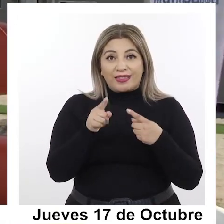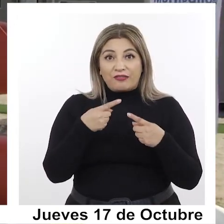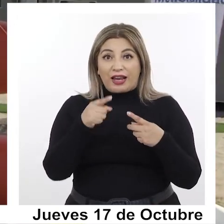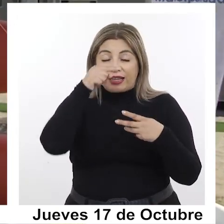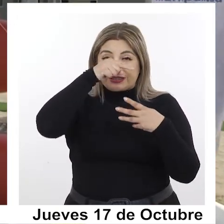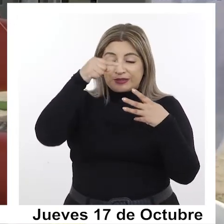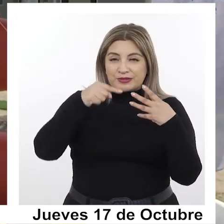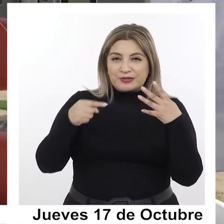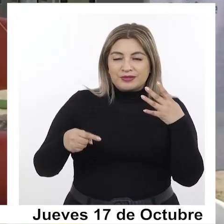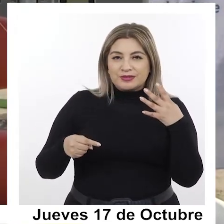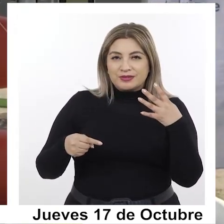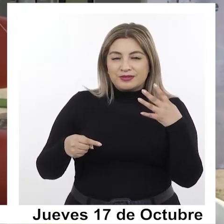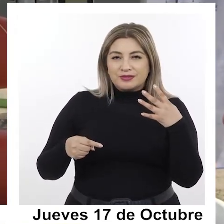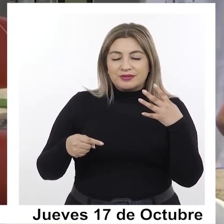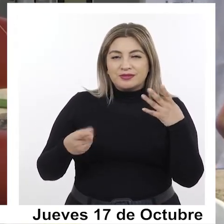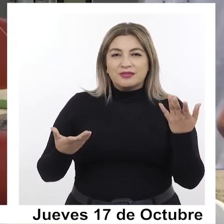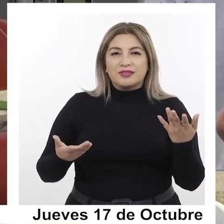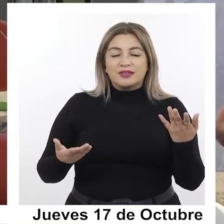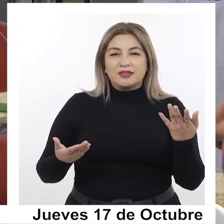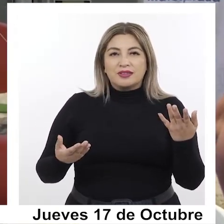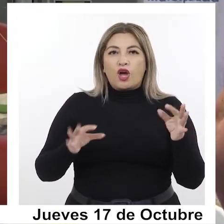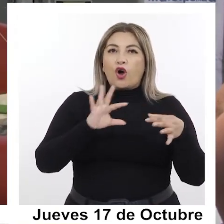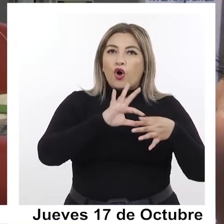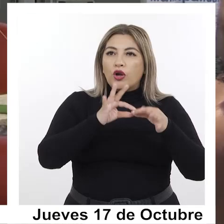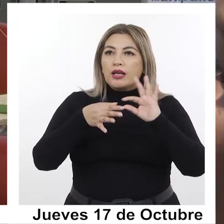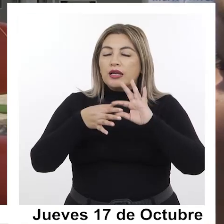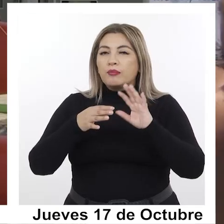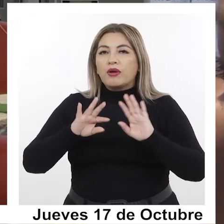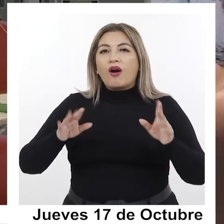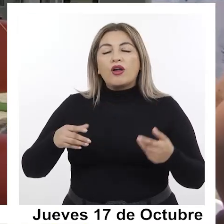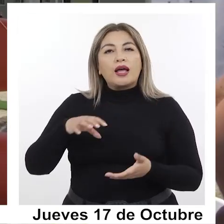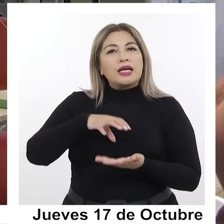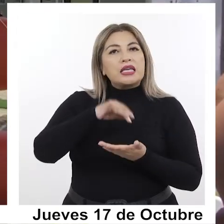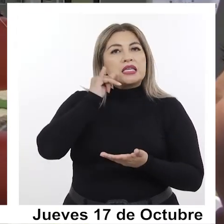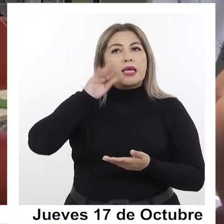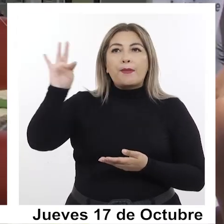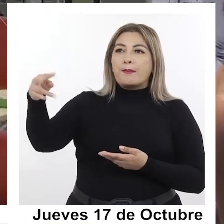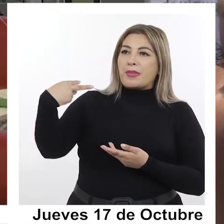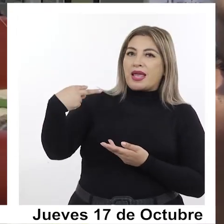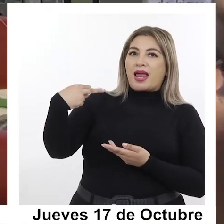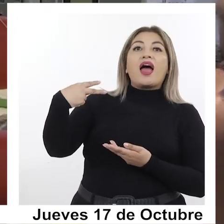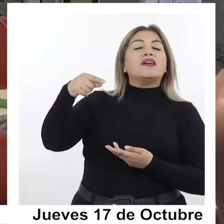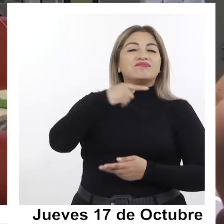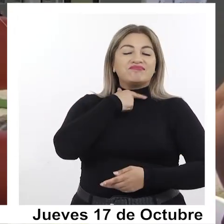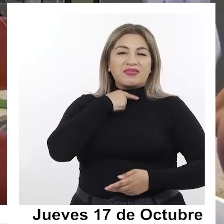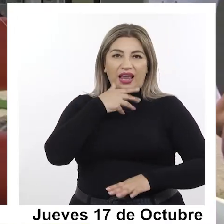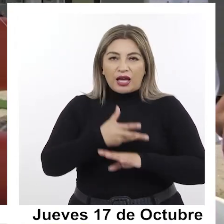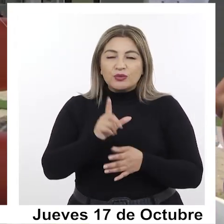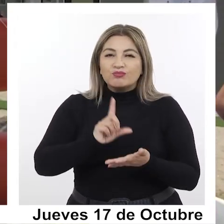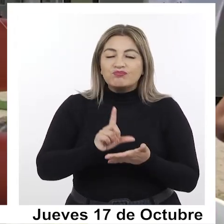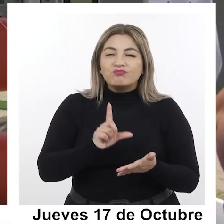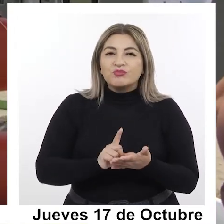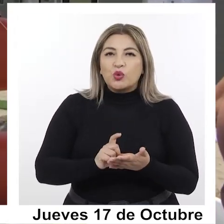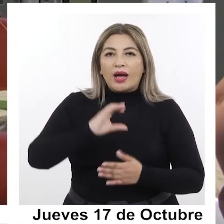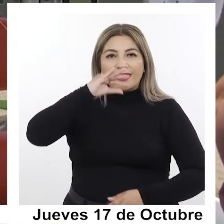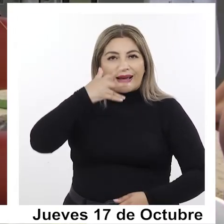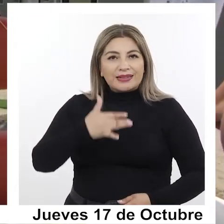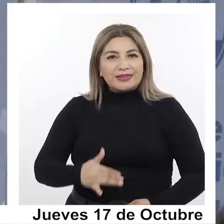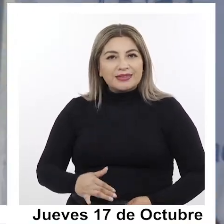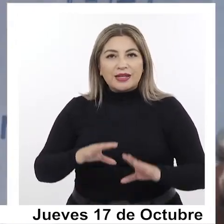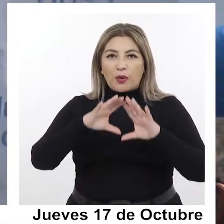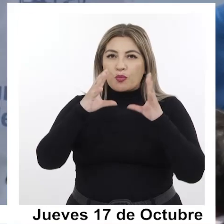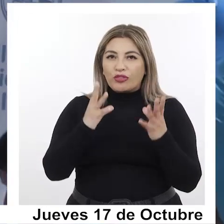que lideran los deportes olímpicos hoy día se fijan en Iquique como que tiene un recinto que tiene categoría